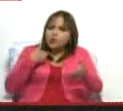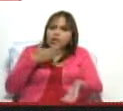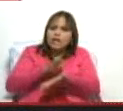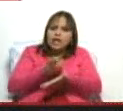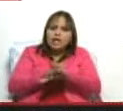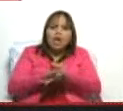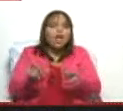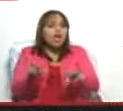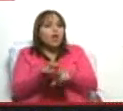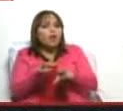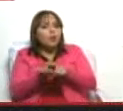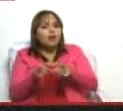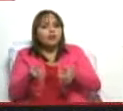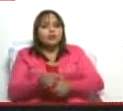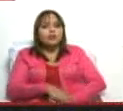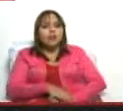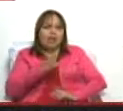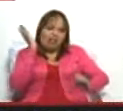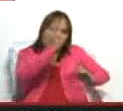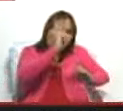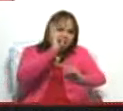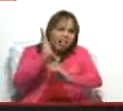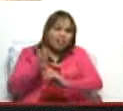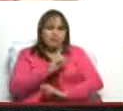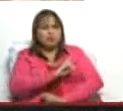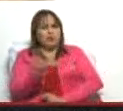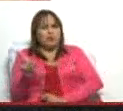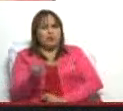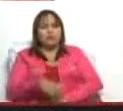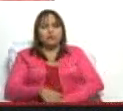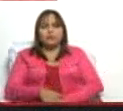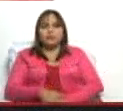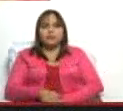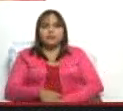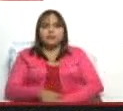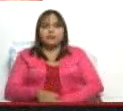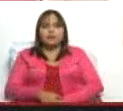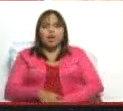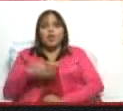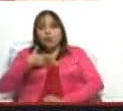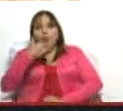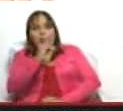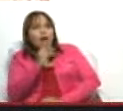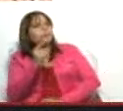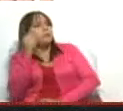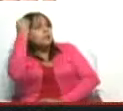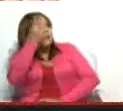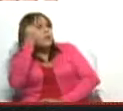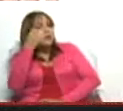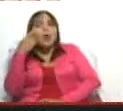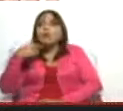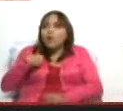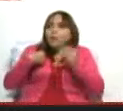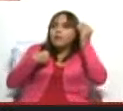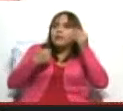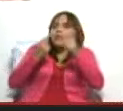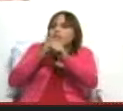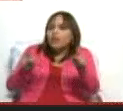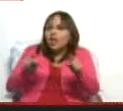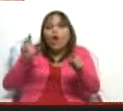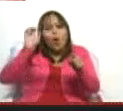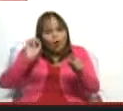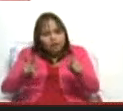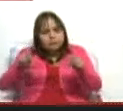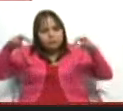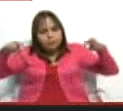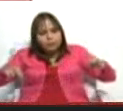para capitular. No, tú llevas tu posición, tú llevas tus argumentos y vamos a discutir. A ver